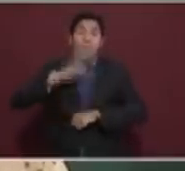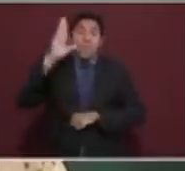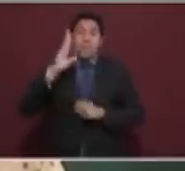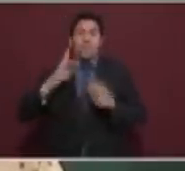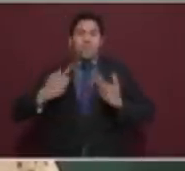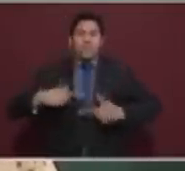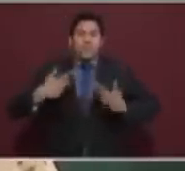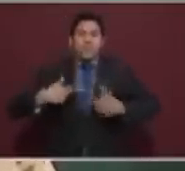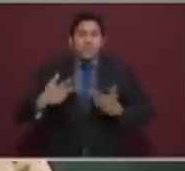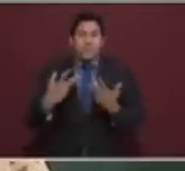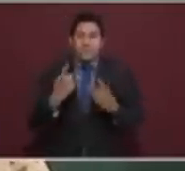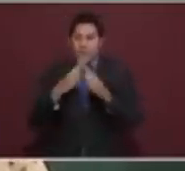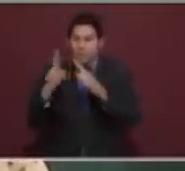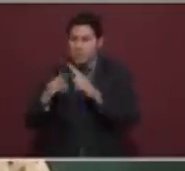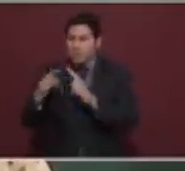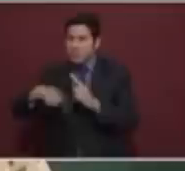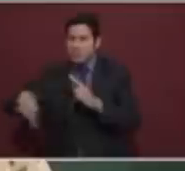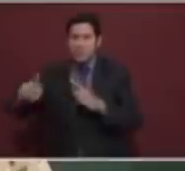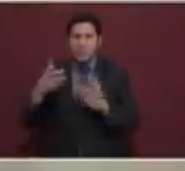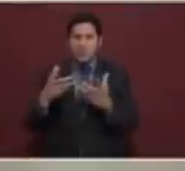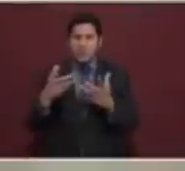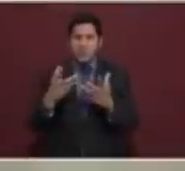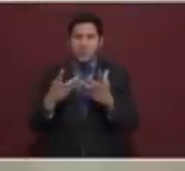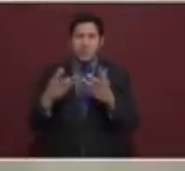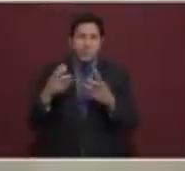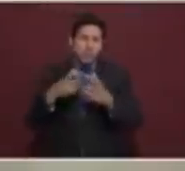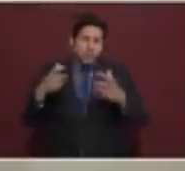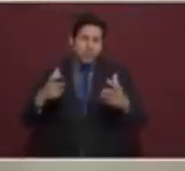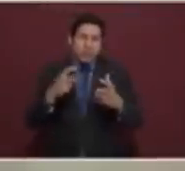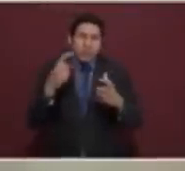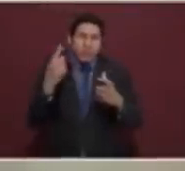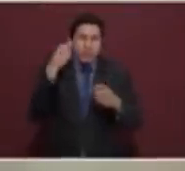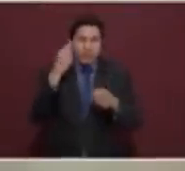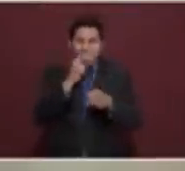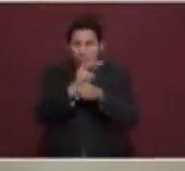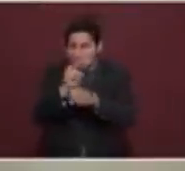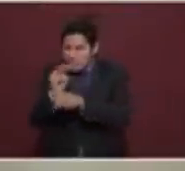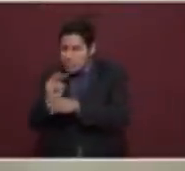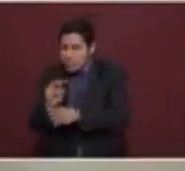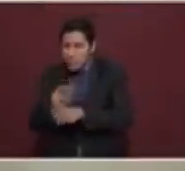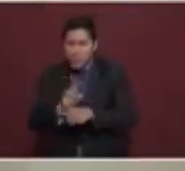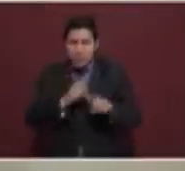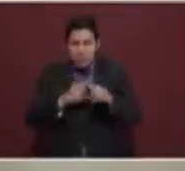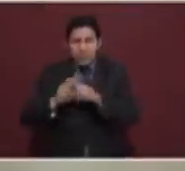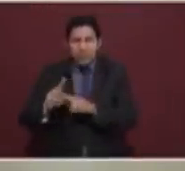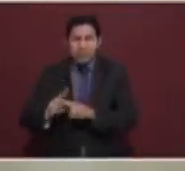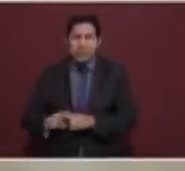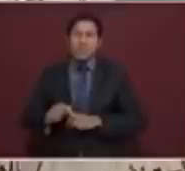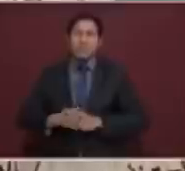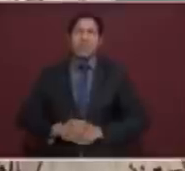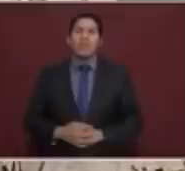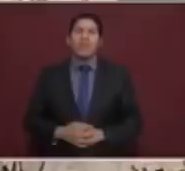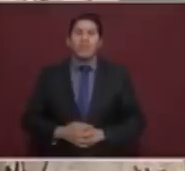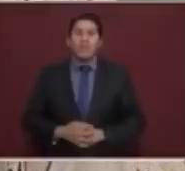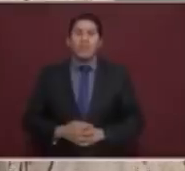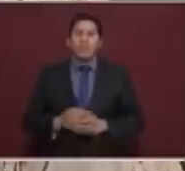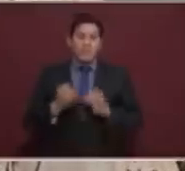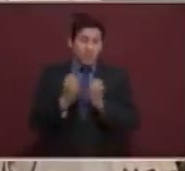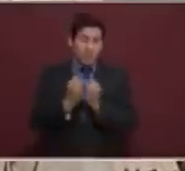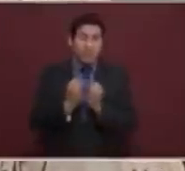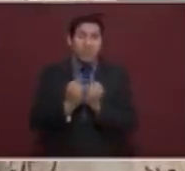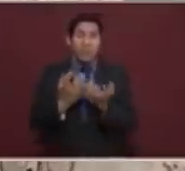dedicado al ámbito de la seguridad pública sedena y semar con sus efectivos también